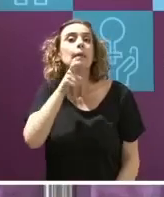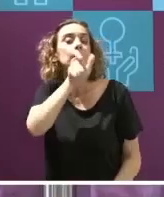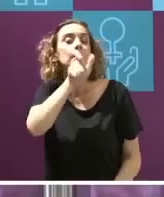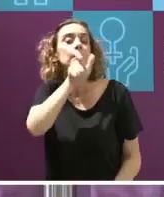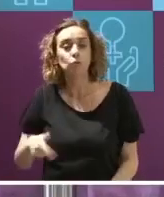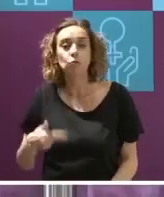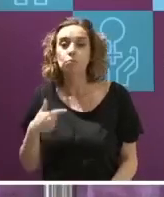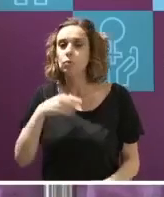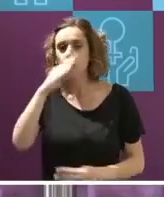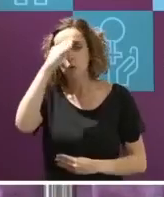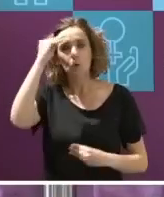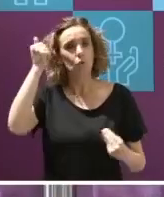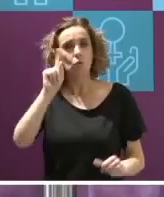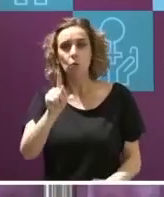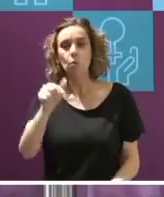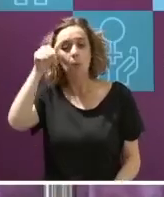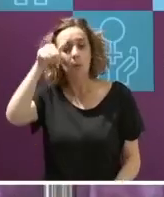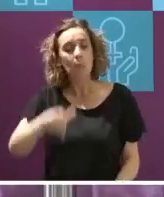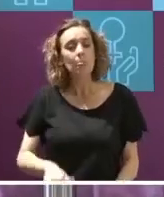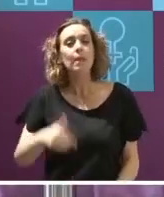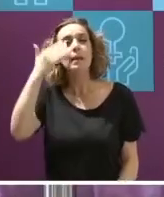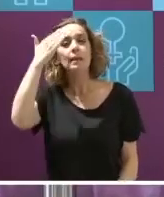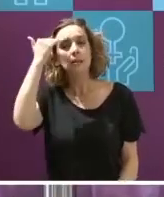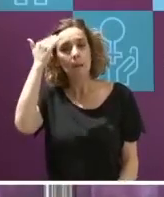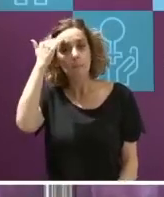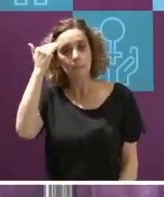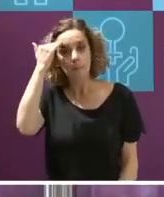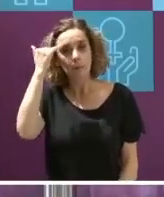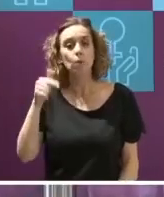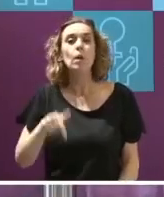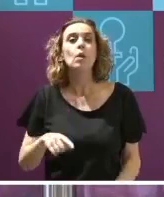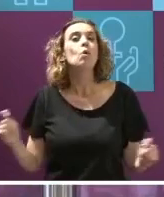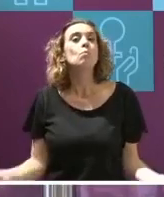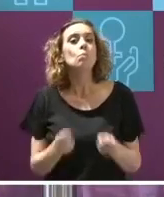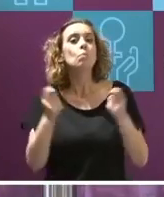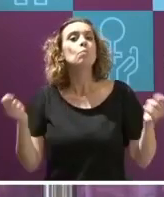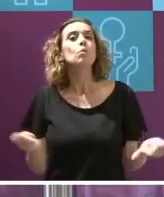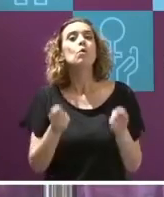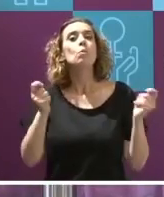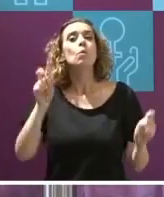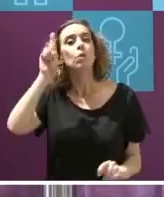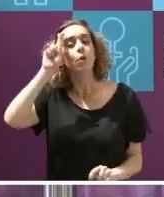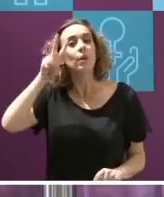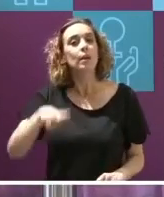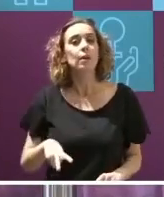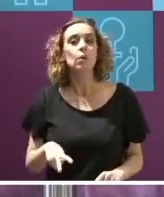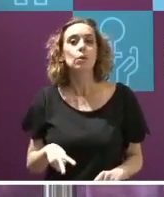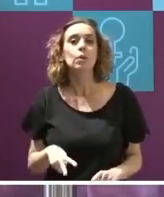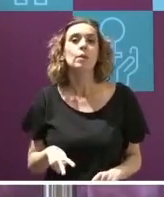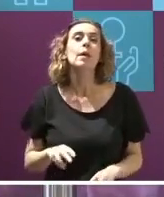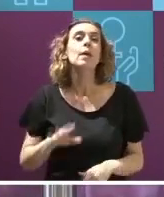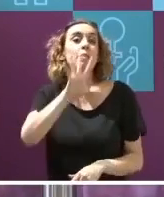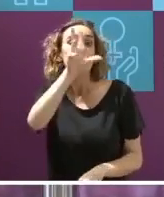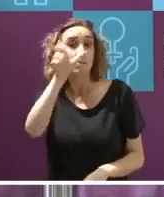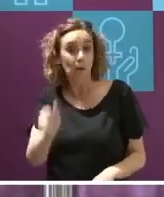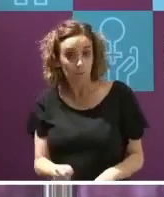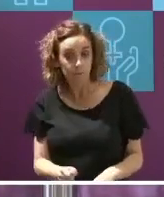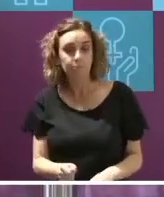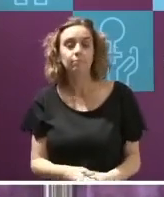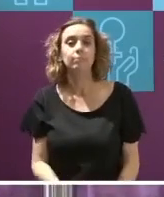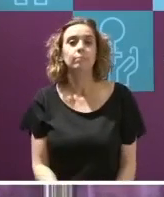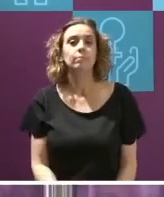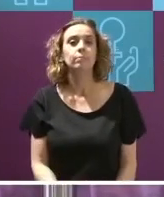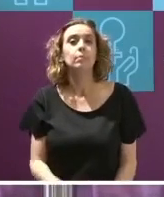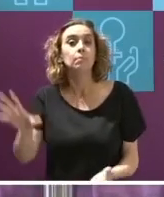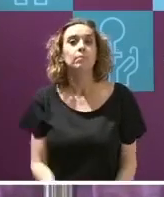olvido igualmente de que este memorando recoge la promoción y el reconocimiento de las mujeres afrodescendientes, un